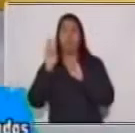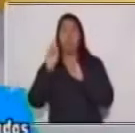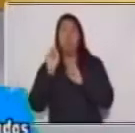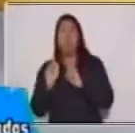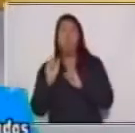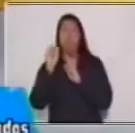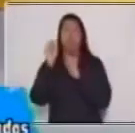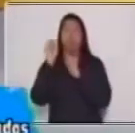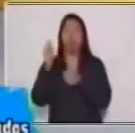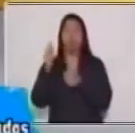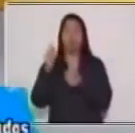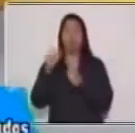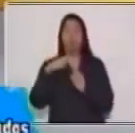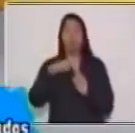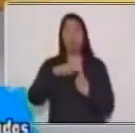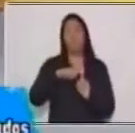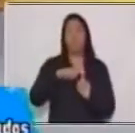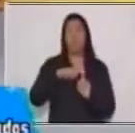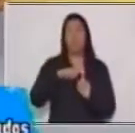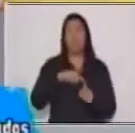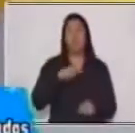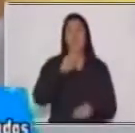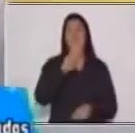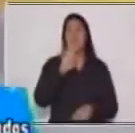273.15 más